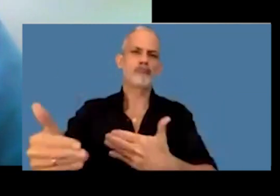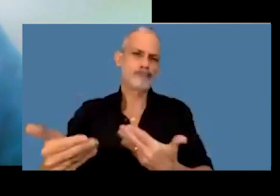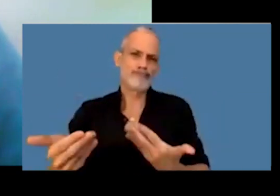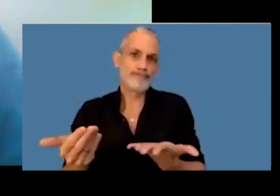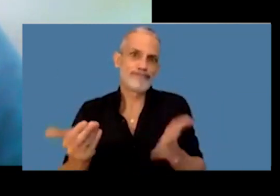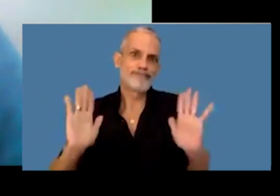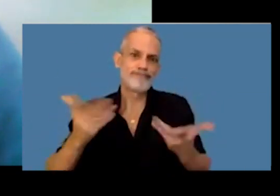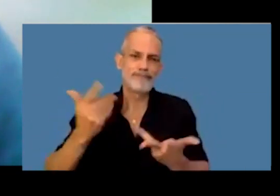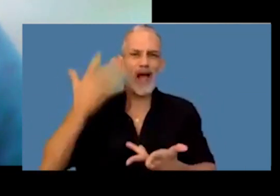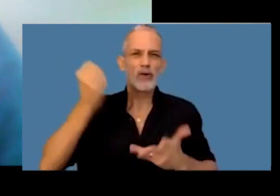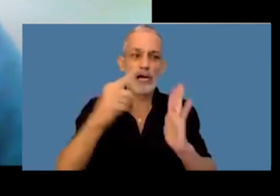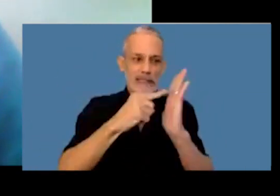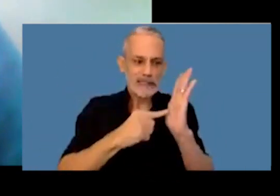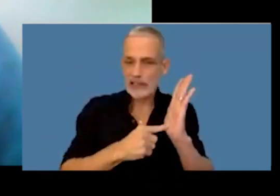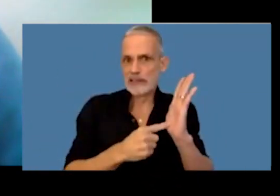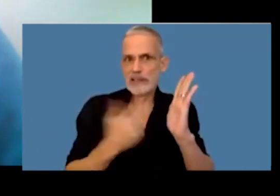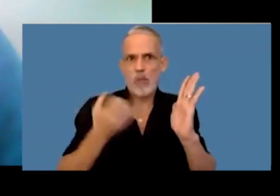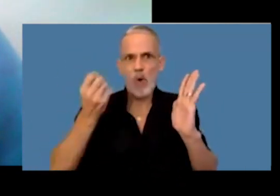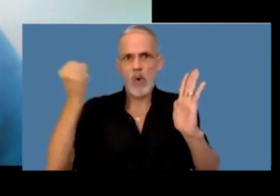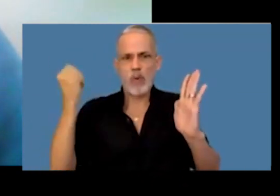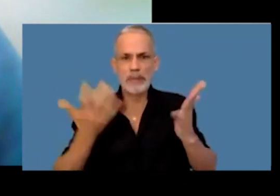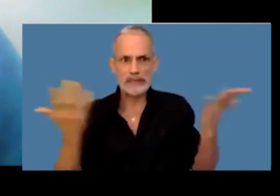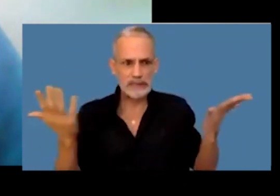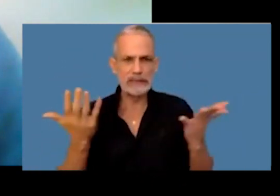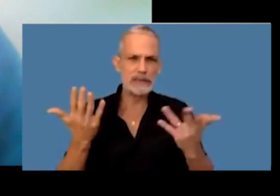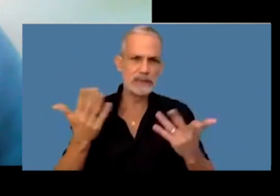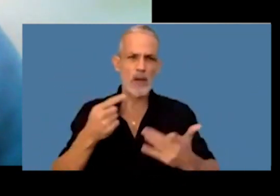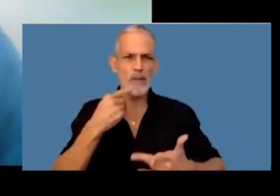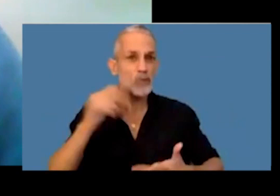los requisitos que se necesitan... Pregunto si se escucha bien.